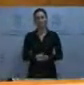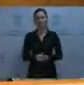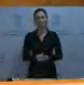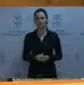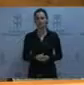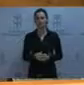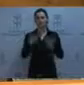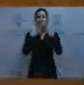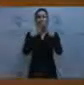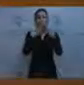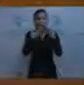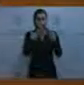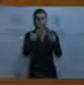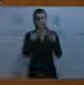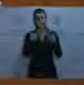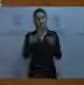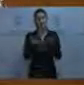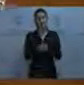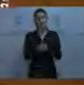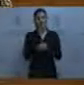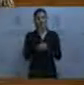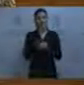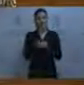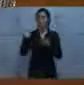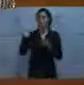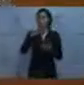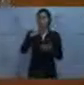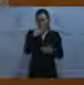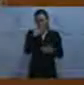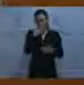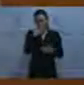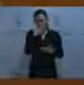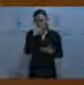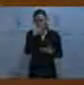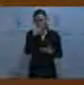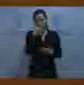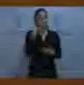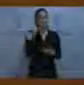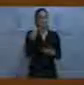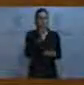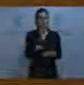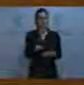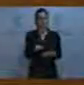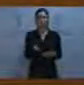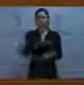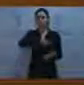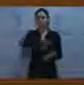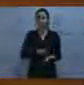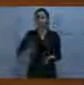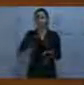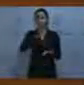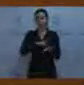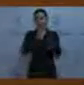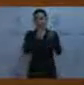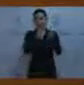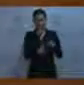Muchas gracias, señor presidente. Efectivamente, hace 4 meses que no podemos formular las preguntas